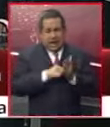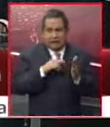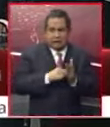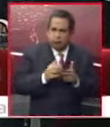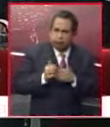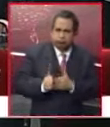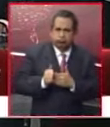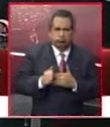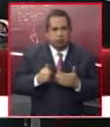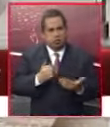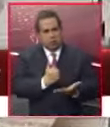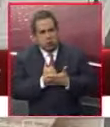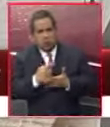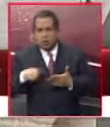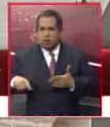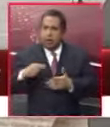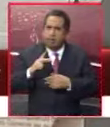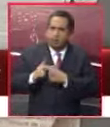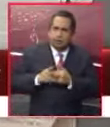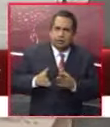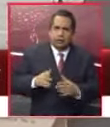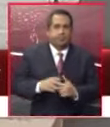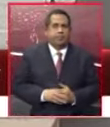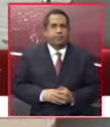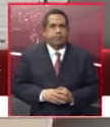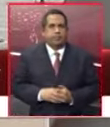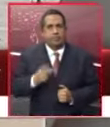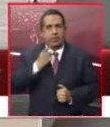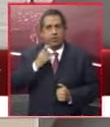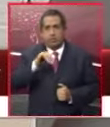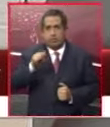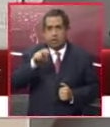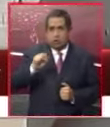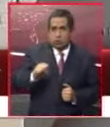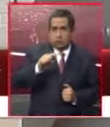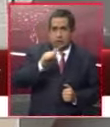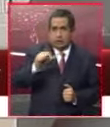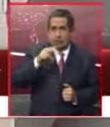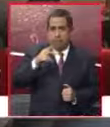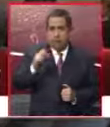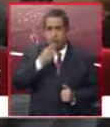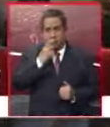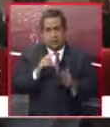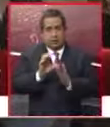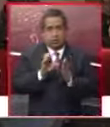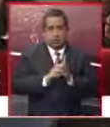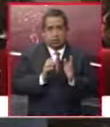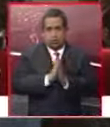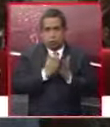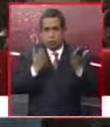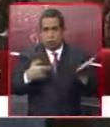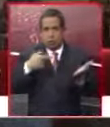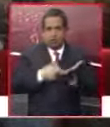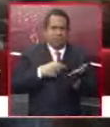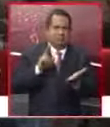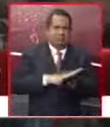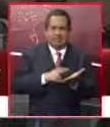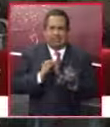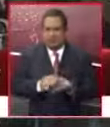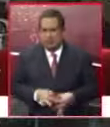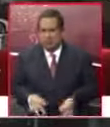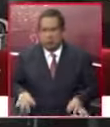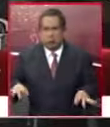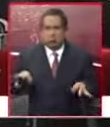estructura a nuestra nación. El diputado Jesús Zambrano aseveró que la Carta Magna sigue siendo factor de estabilidad y